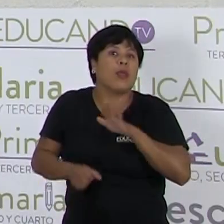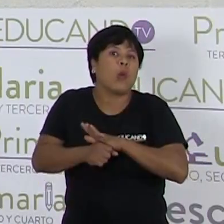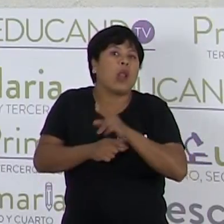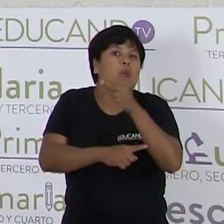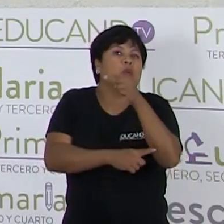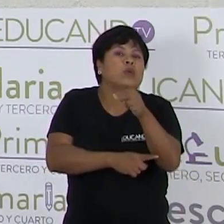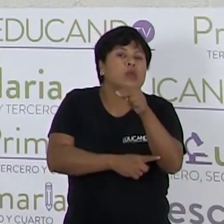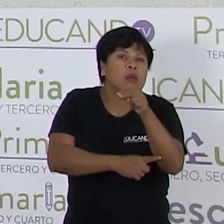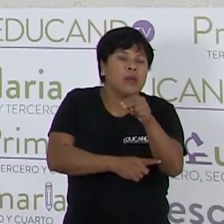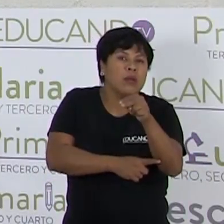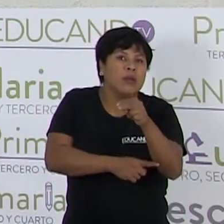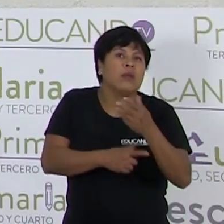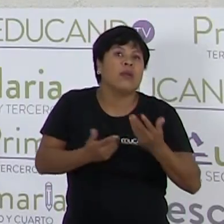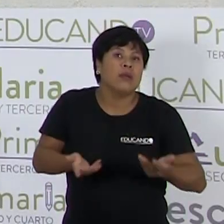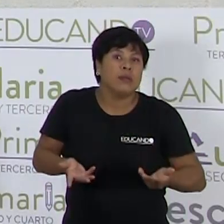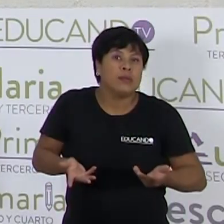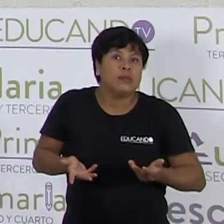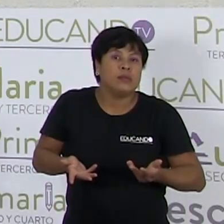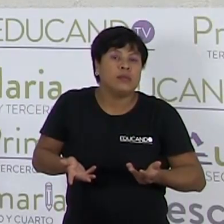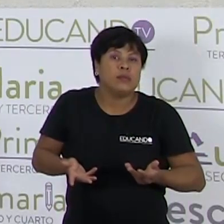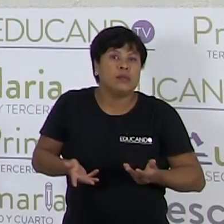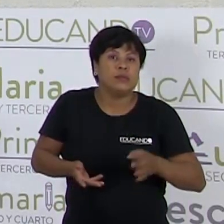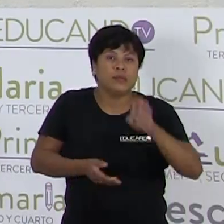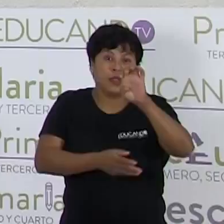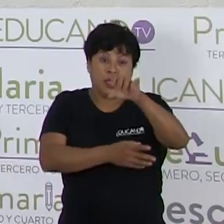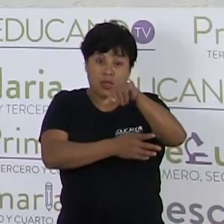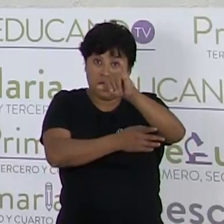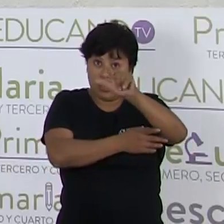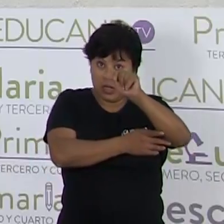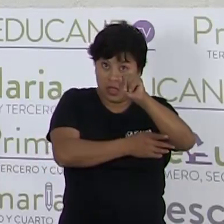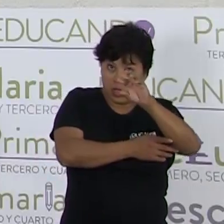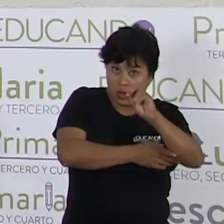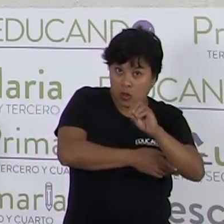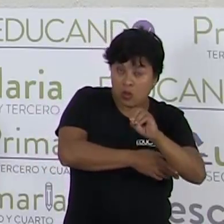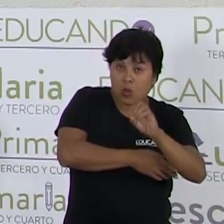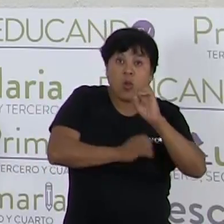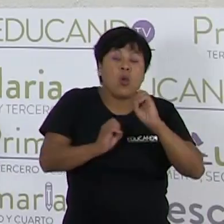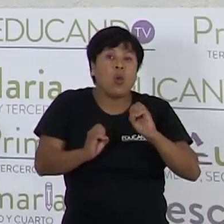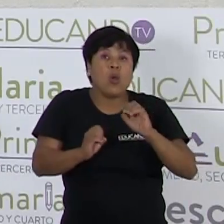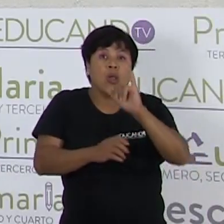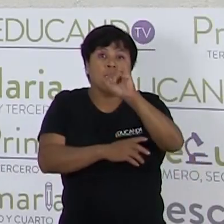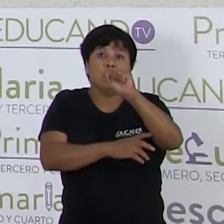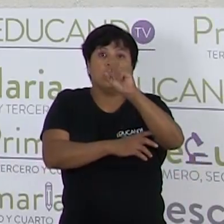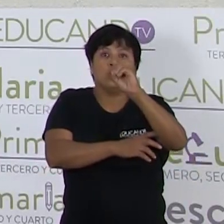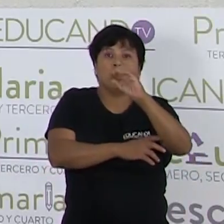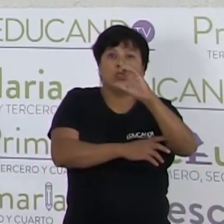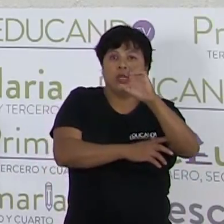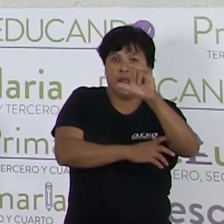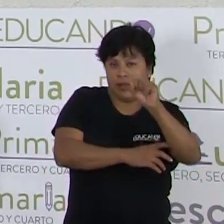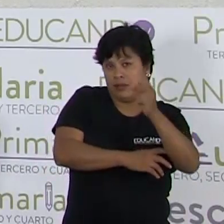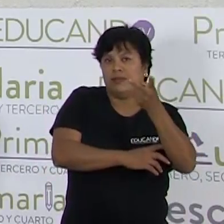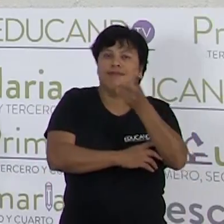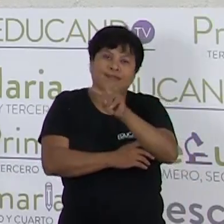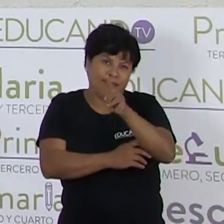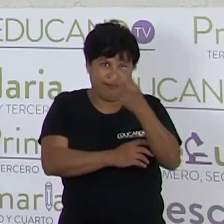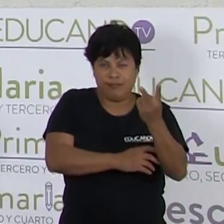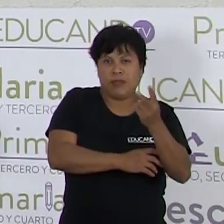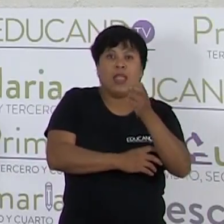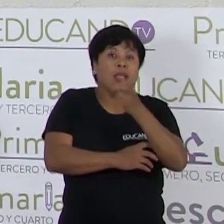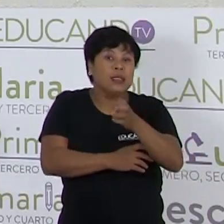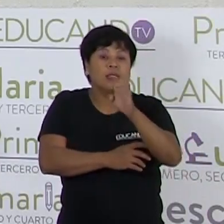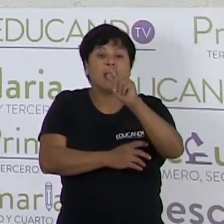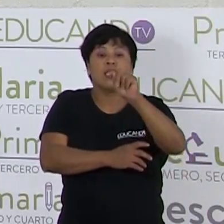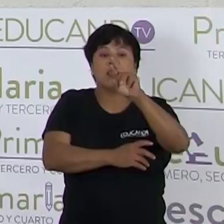grados? ¿Sería equilátero o sería isósceles? ¿Verdad? Entonces sería un